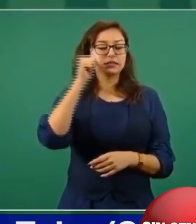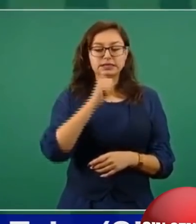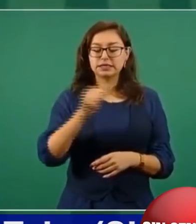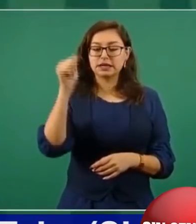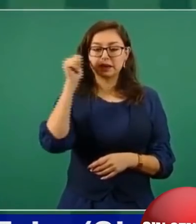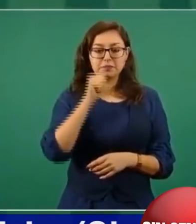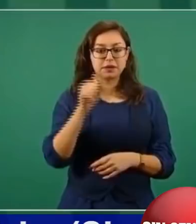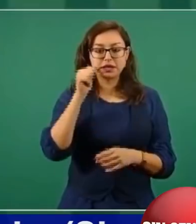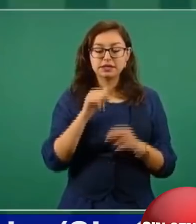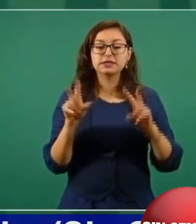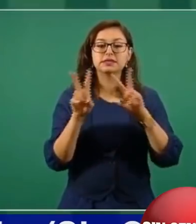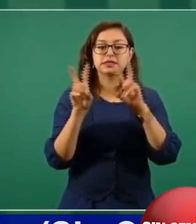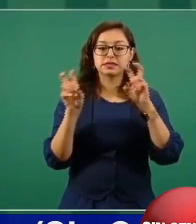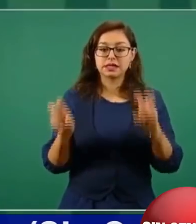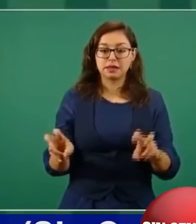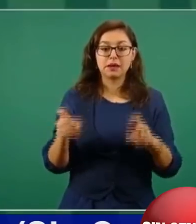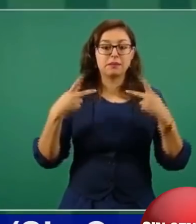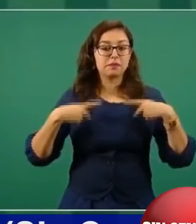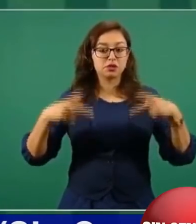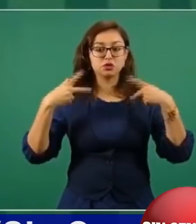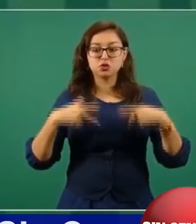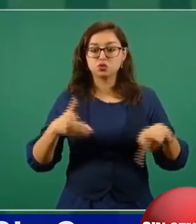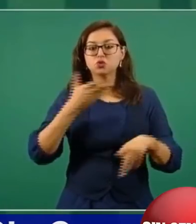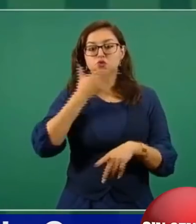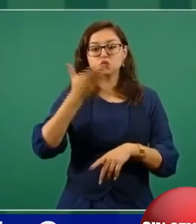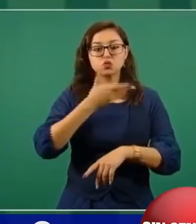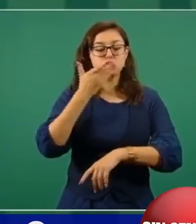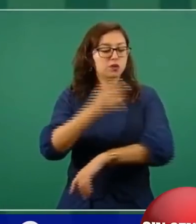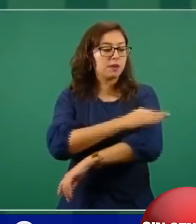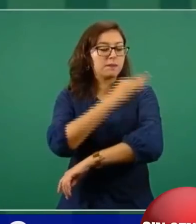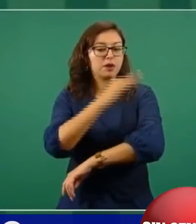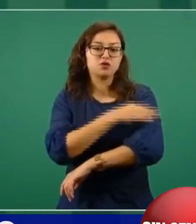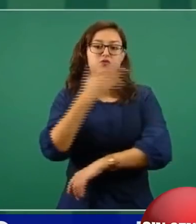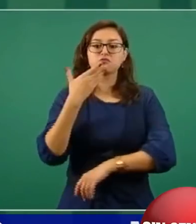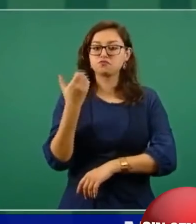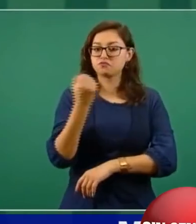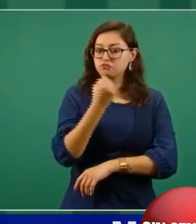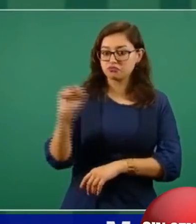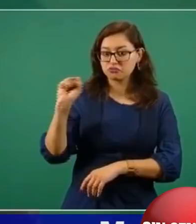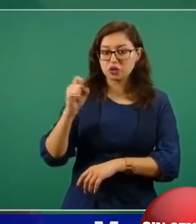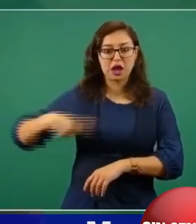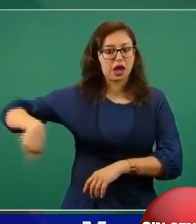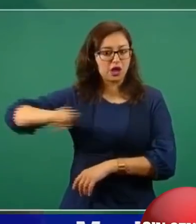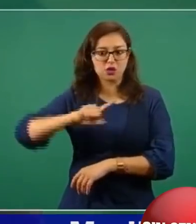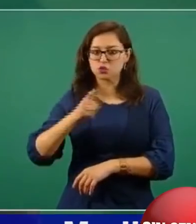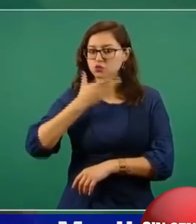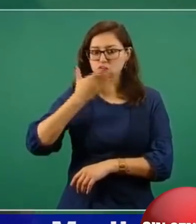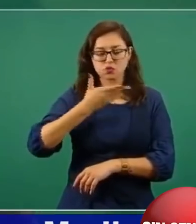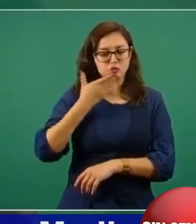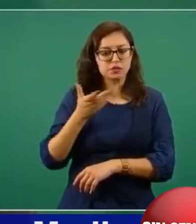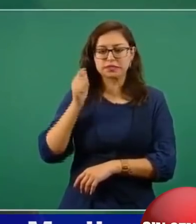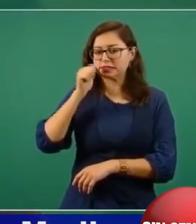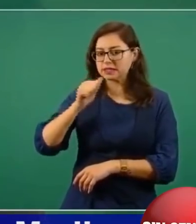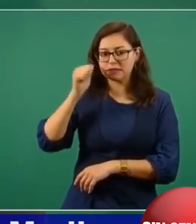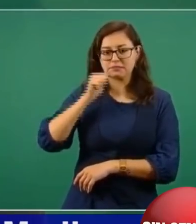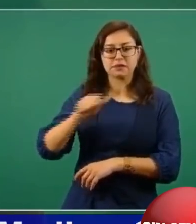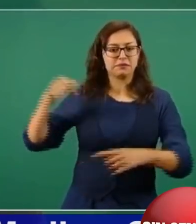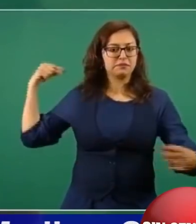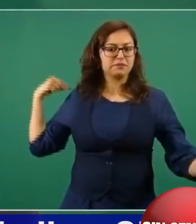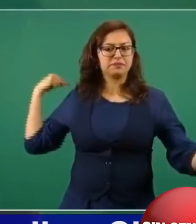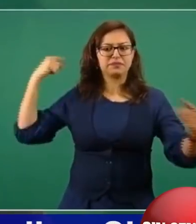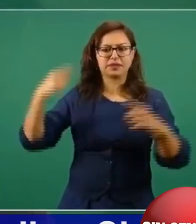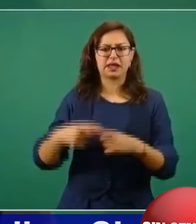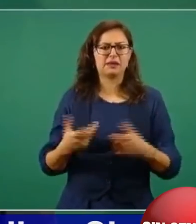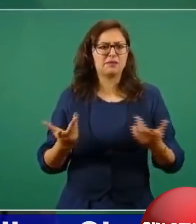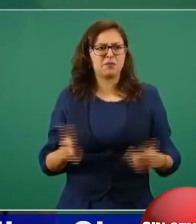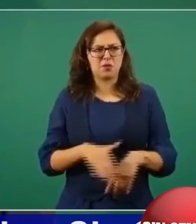servicios del personal vacunador experto. Esto en algunos días, en semanas recientes, se había